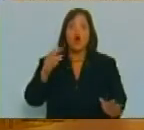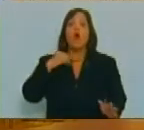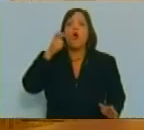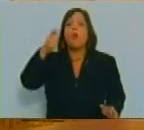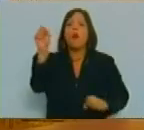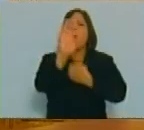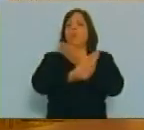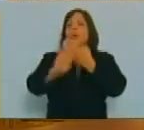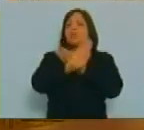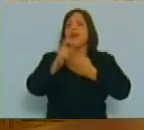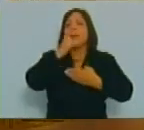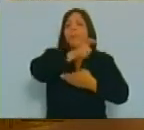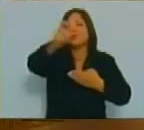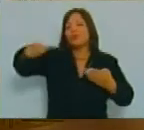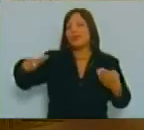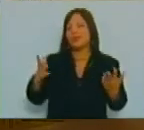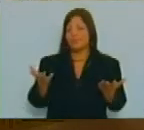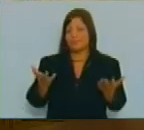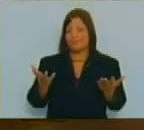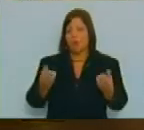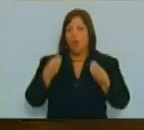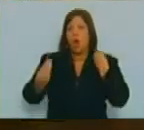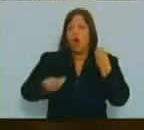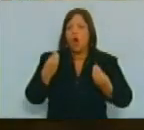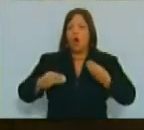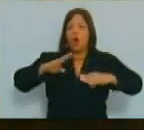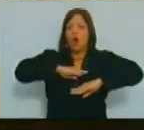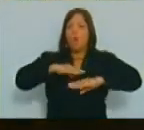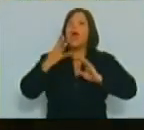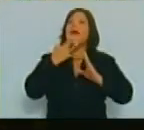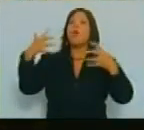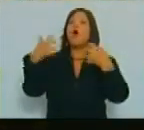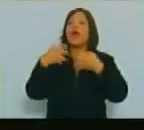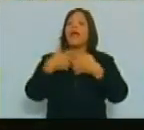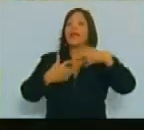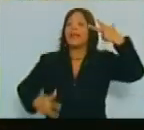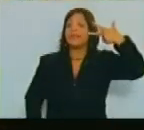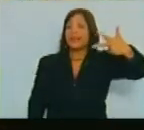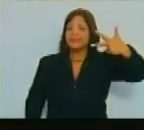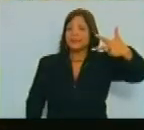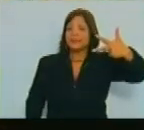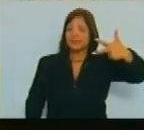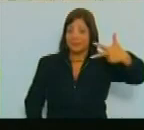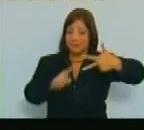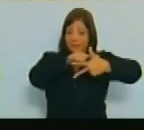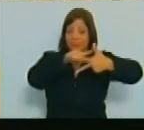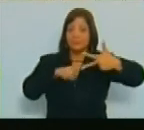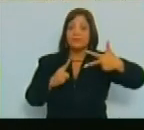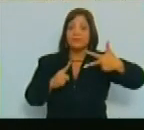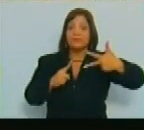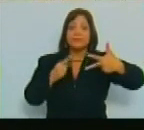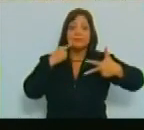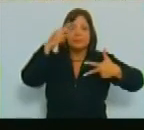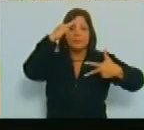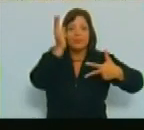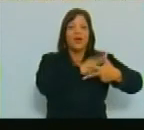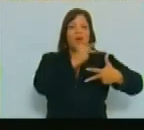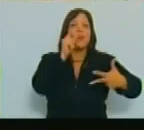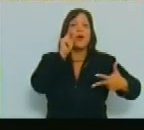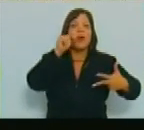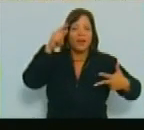pueblo como garantizar en una guerra tres cosas pedro carreño